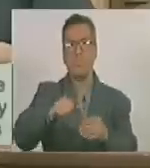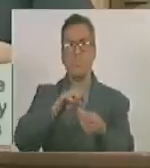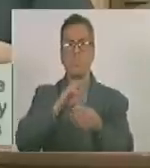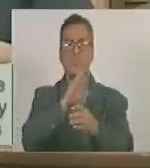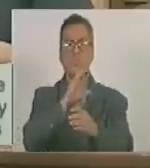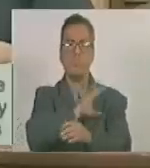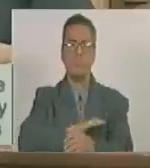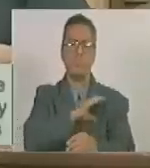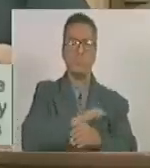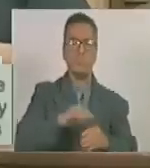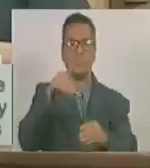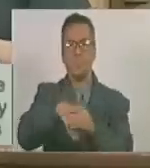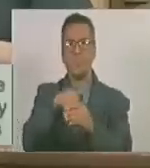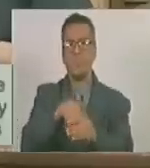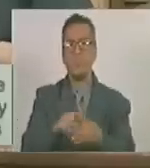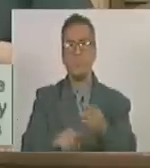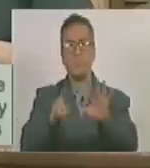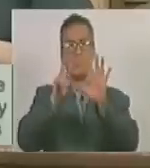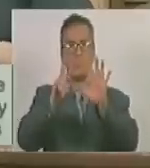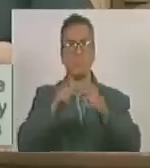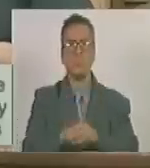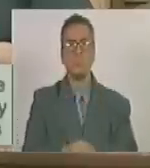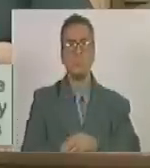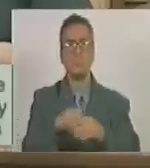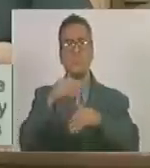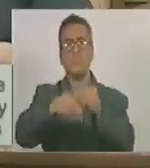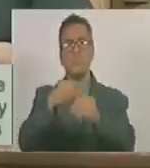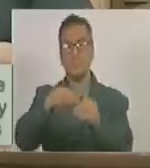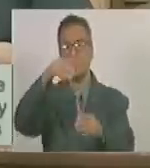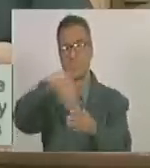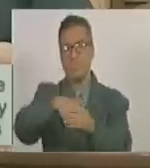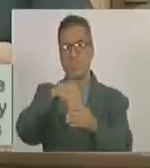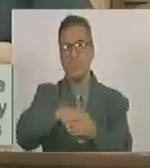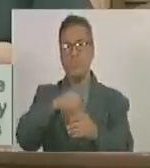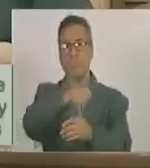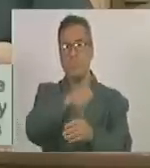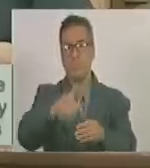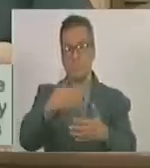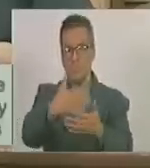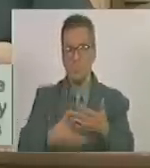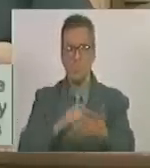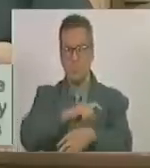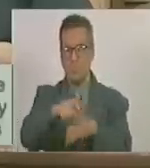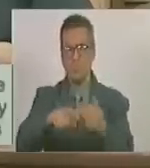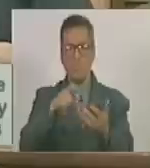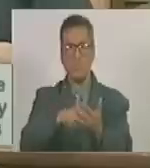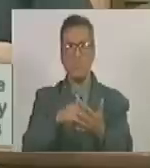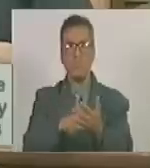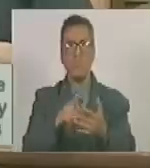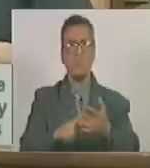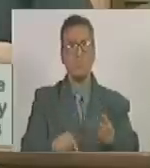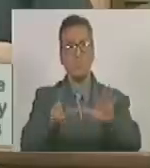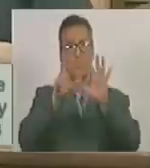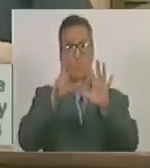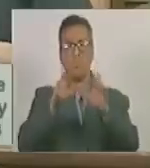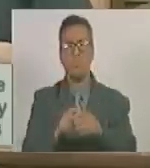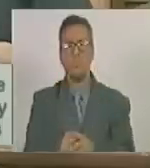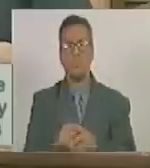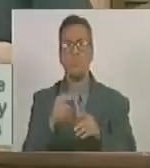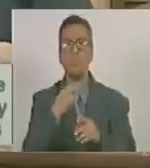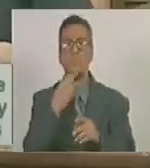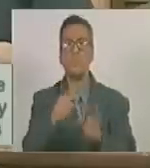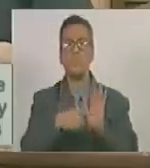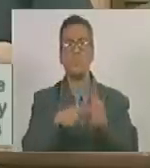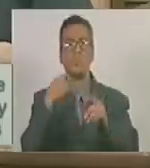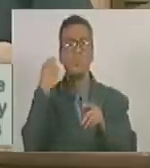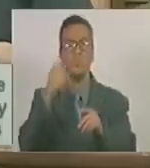Comisión Electoral. 7. Acto de votación, escrutinio y totalización. 8.